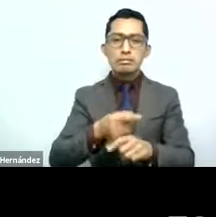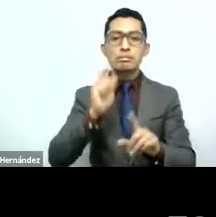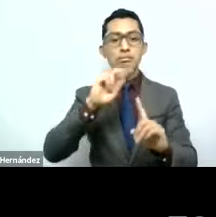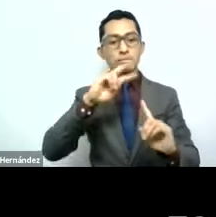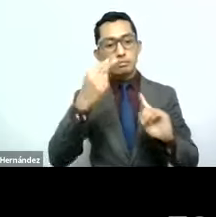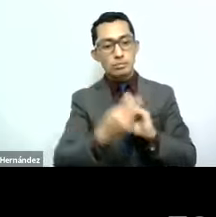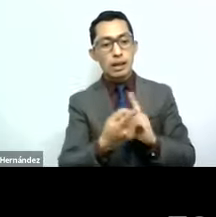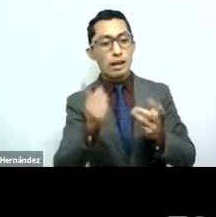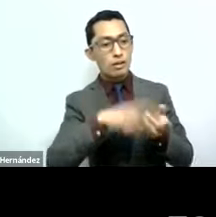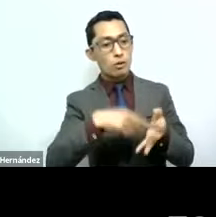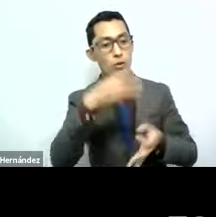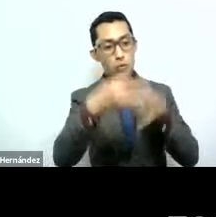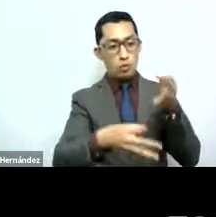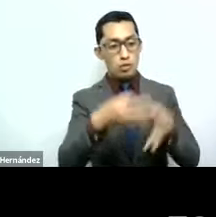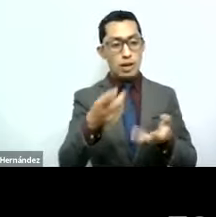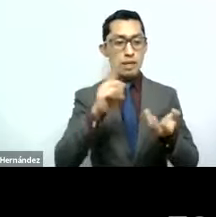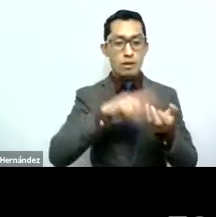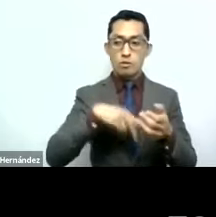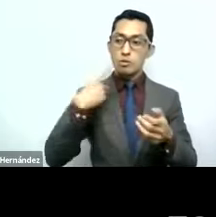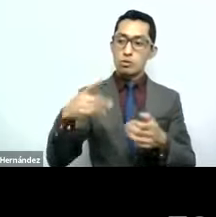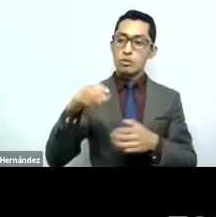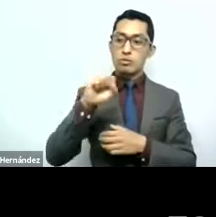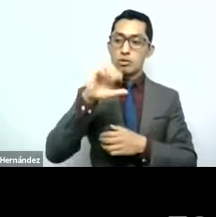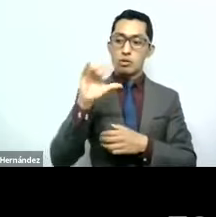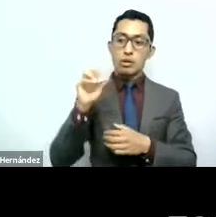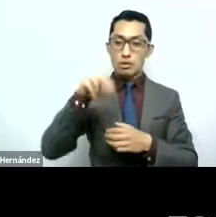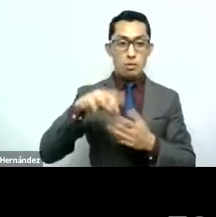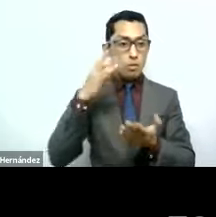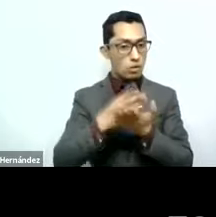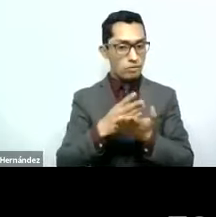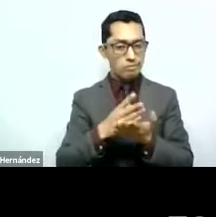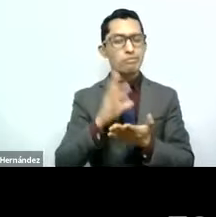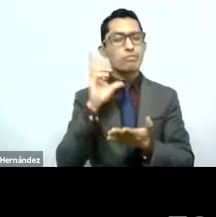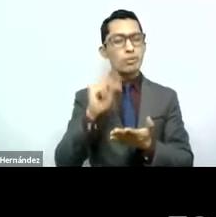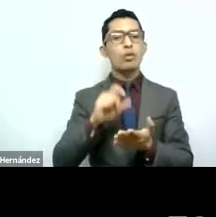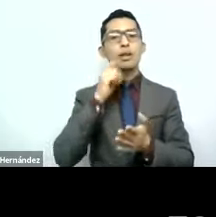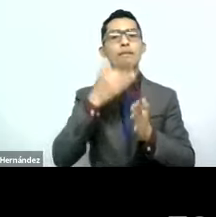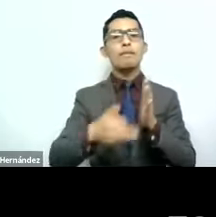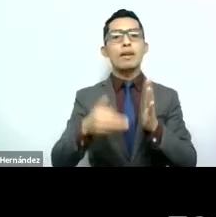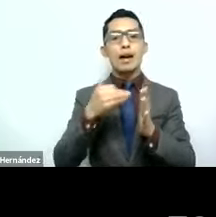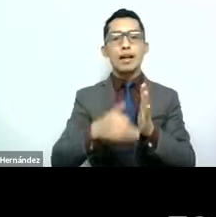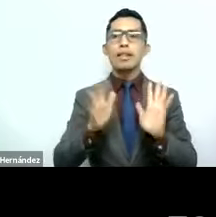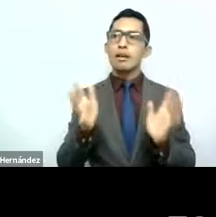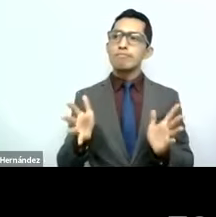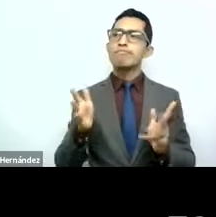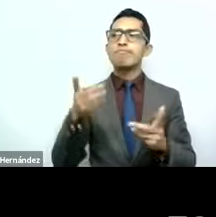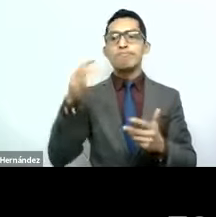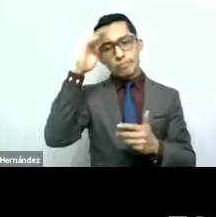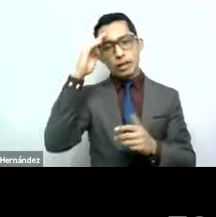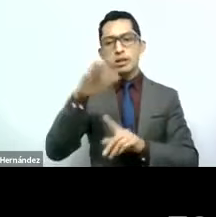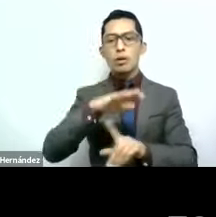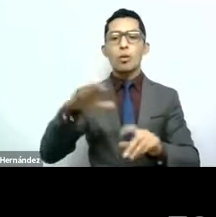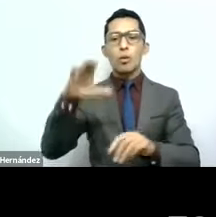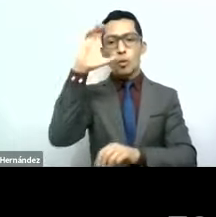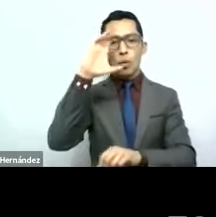desarrollo jurisprudencial de la Suprema Corte, sino sobre todo, me parece, desde un ámbito